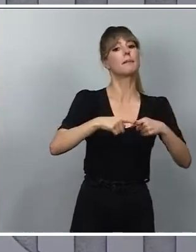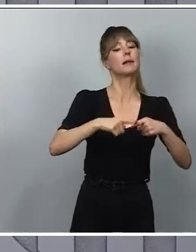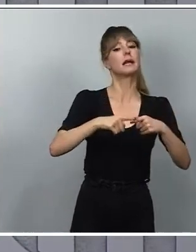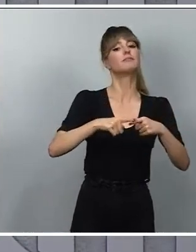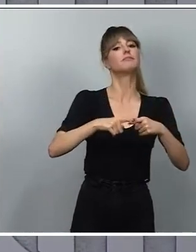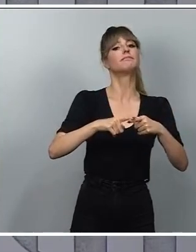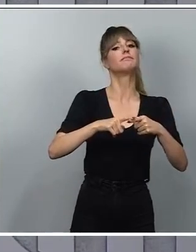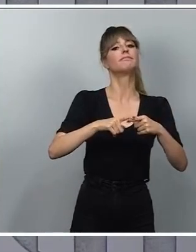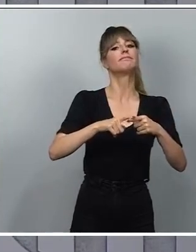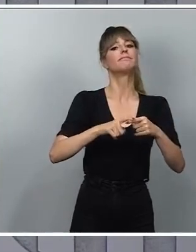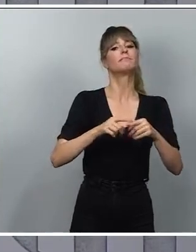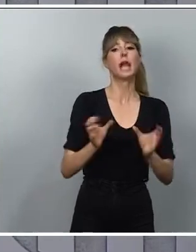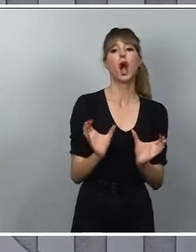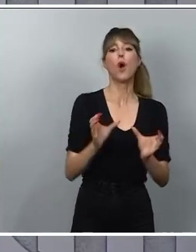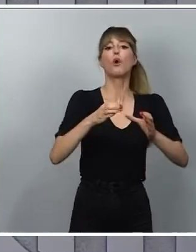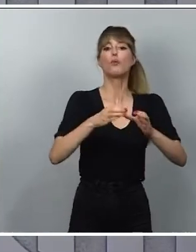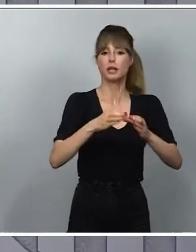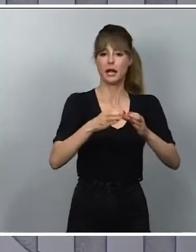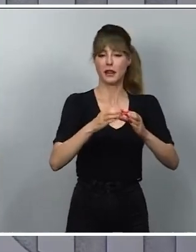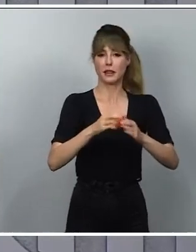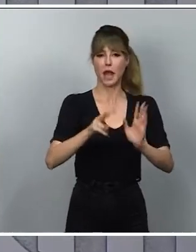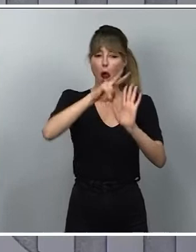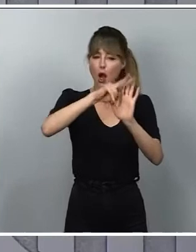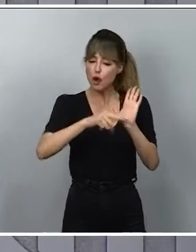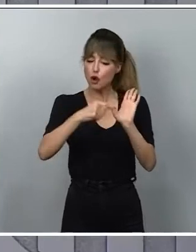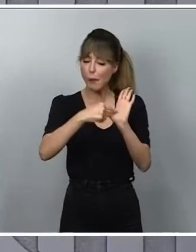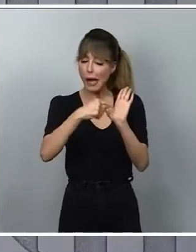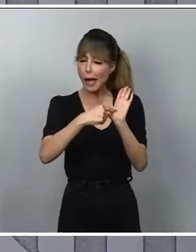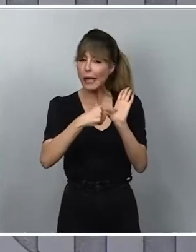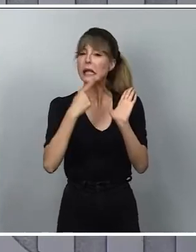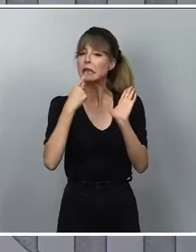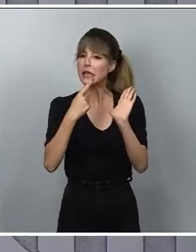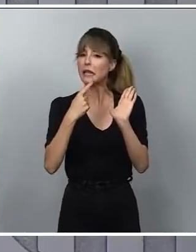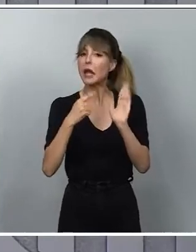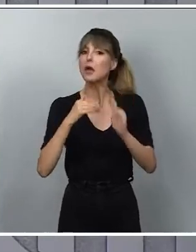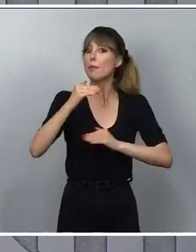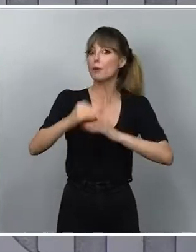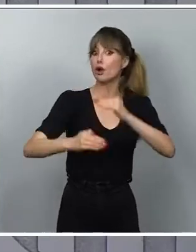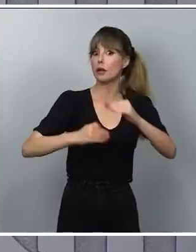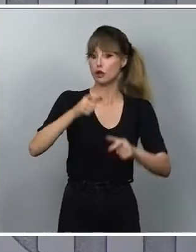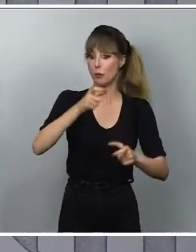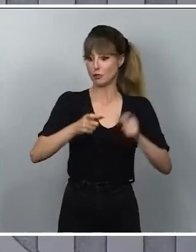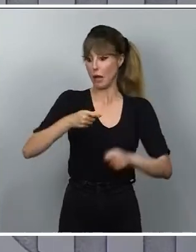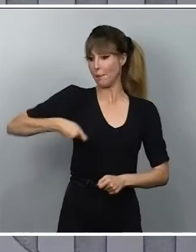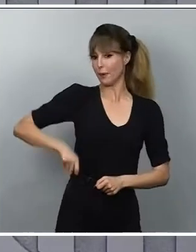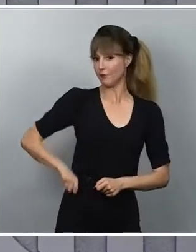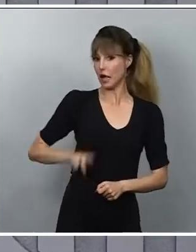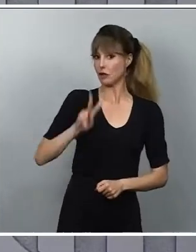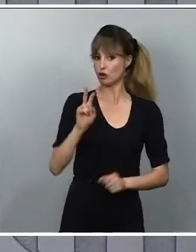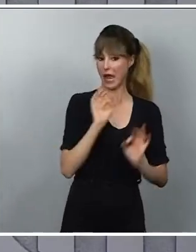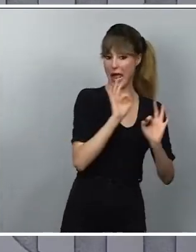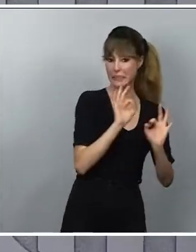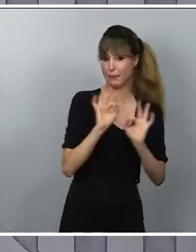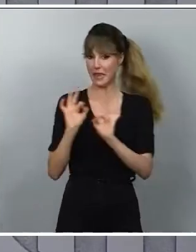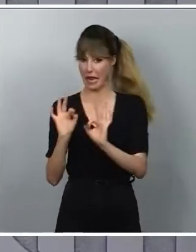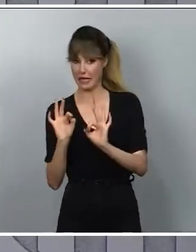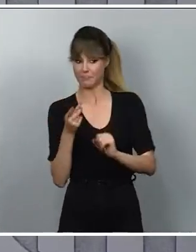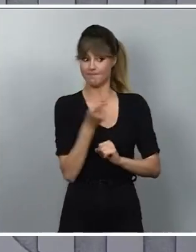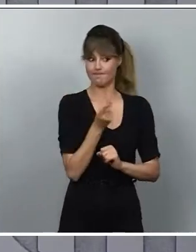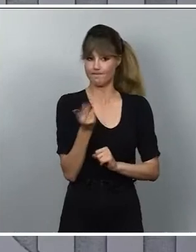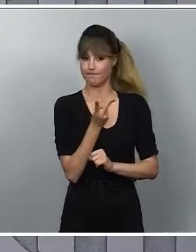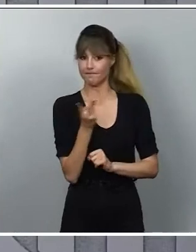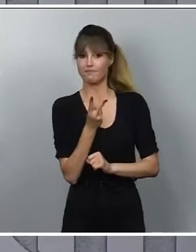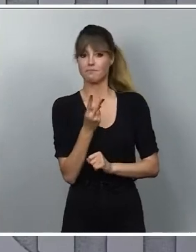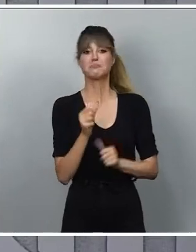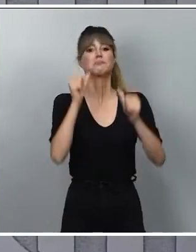comunitaria y la norma además establece un procedimiento para que los profesionales en una de las dos especialidades puedan obtener